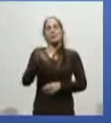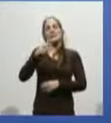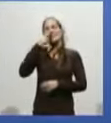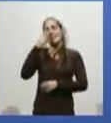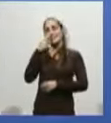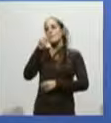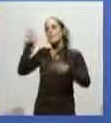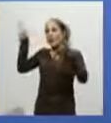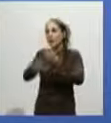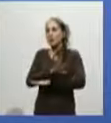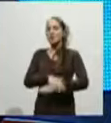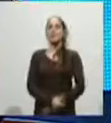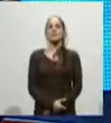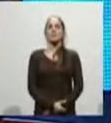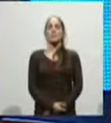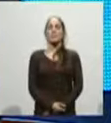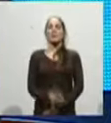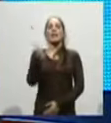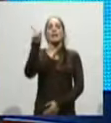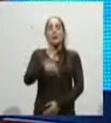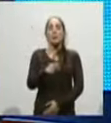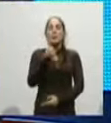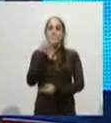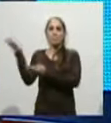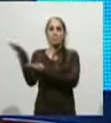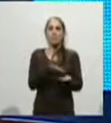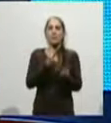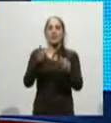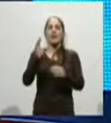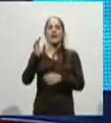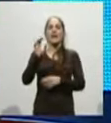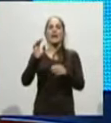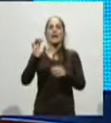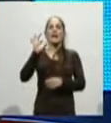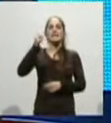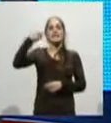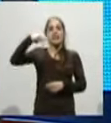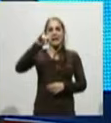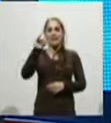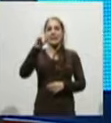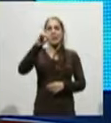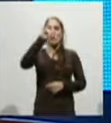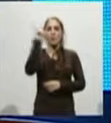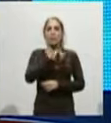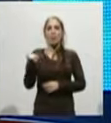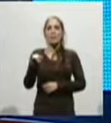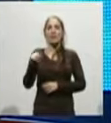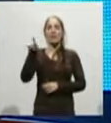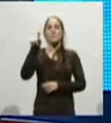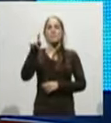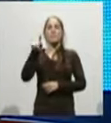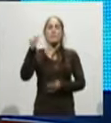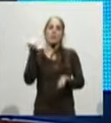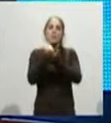Que apunten bien. Igualmente vamos a recibir a Santi Domínguez, que es especialista en arte floral de la firma Giovena